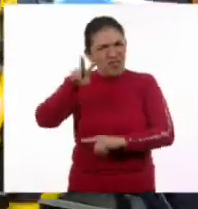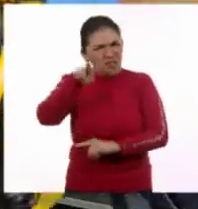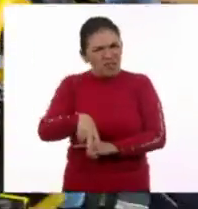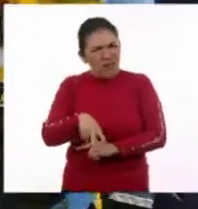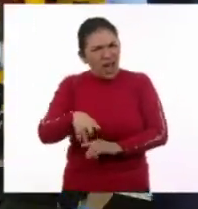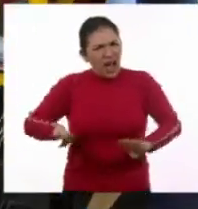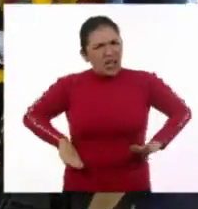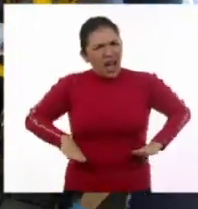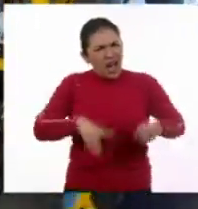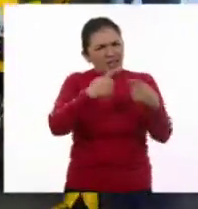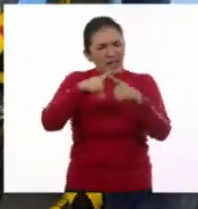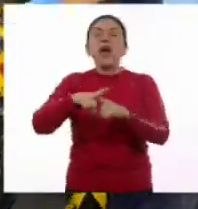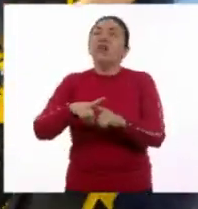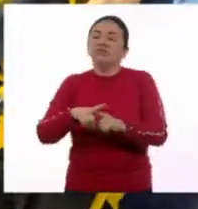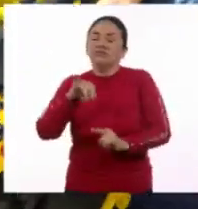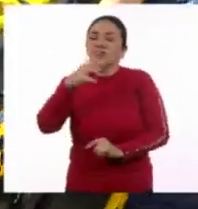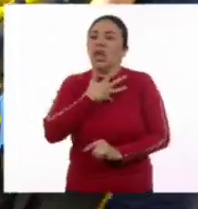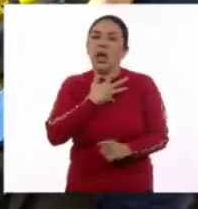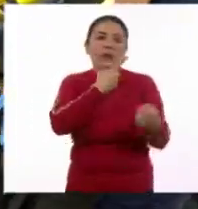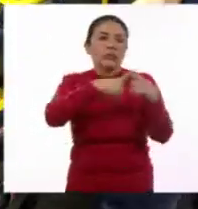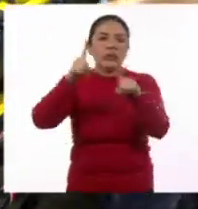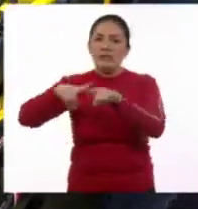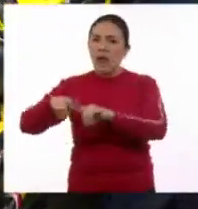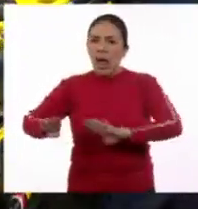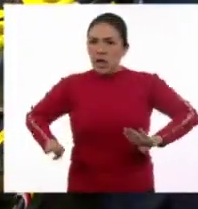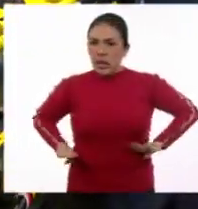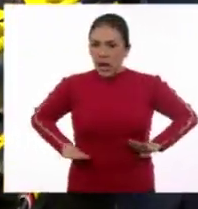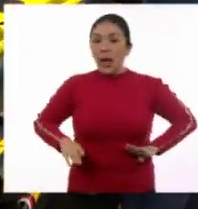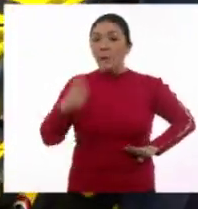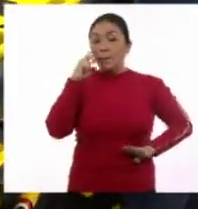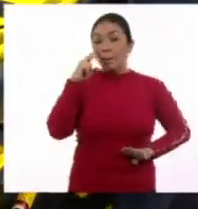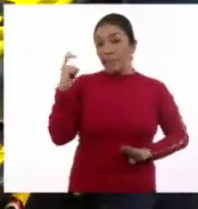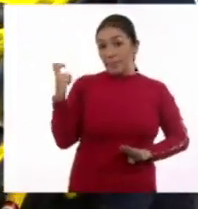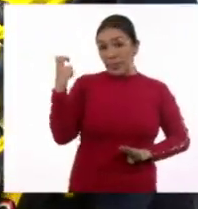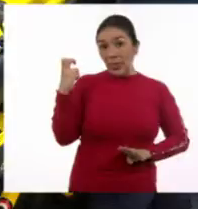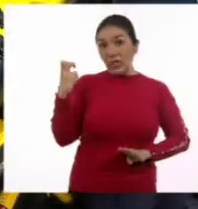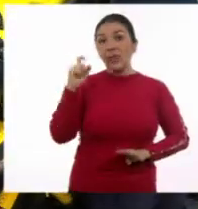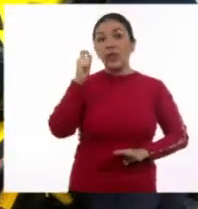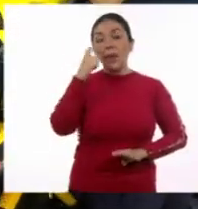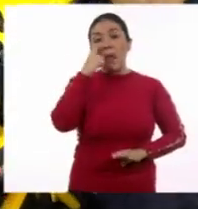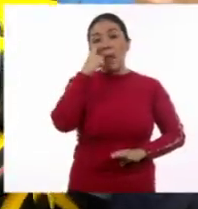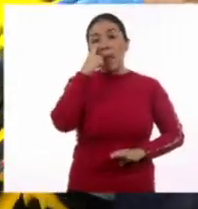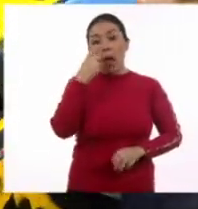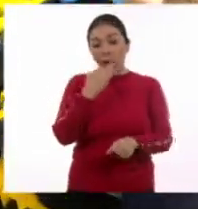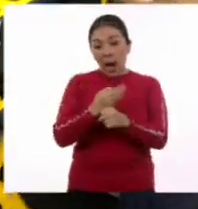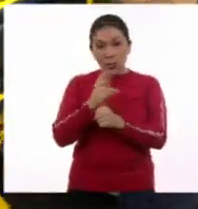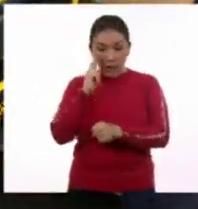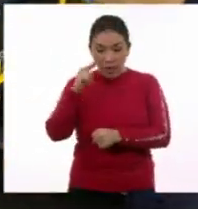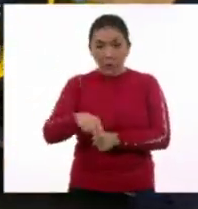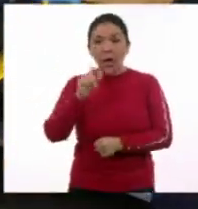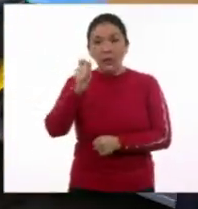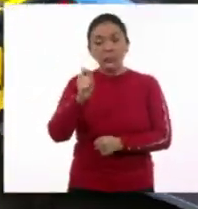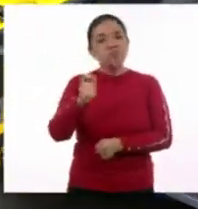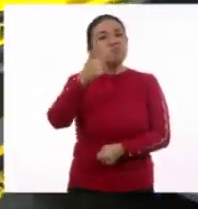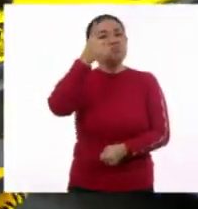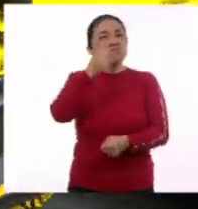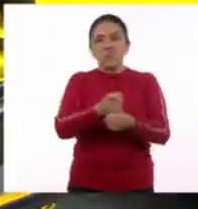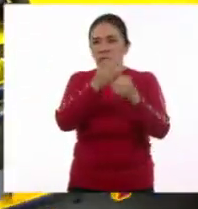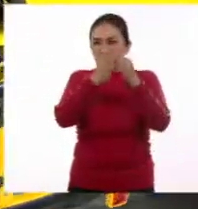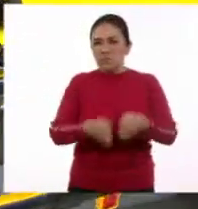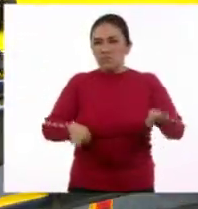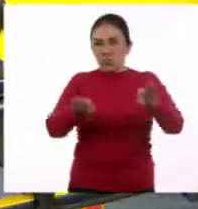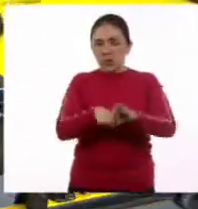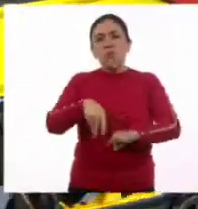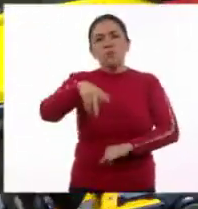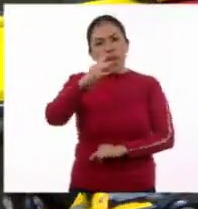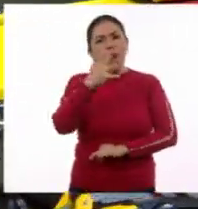hay más de un tipo de camilla así es tenemos varios tipos de camilla en este caso bueno tenemos la principal pero también